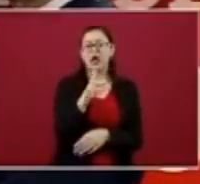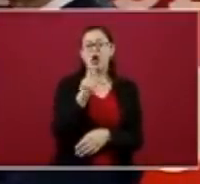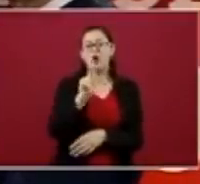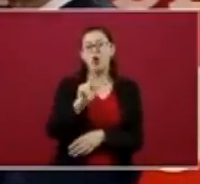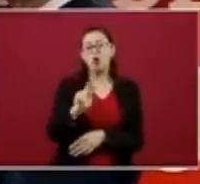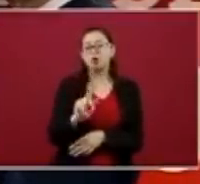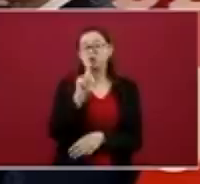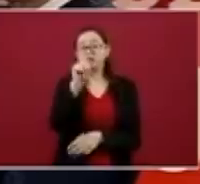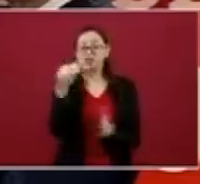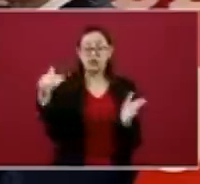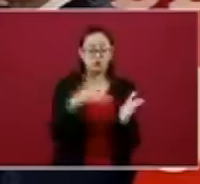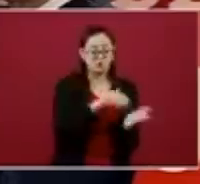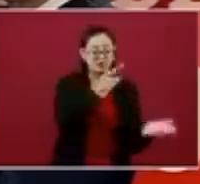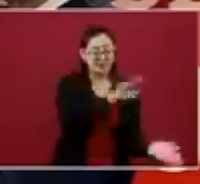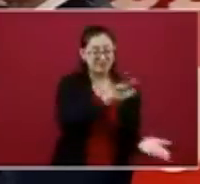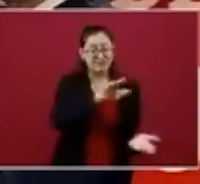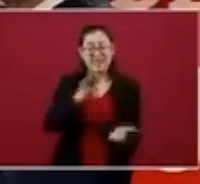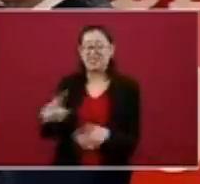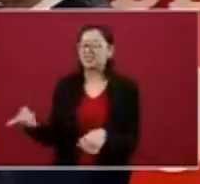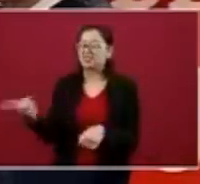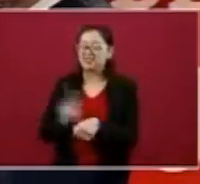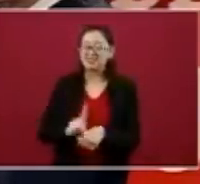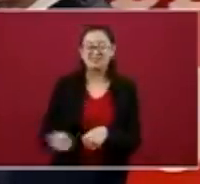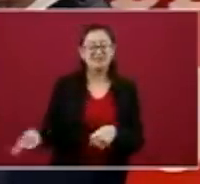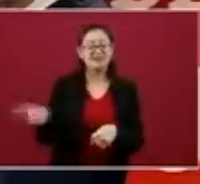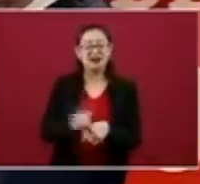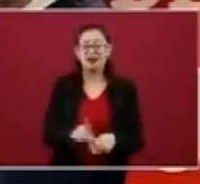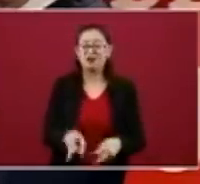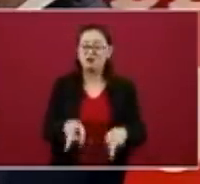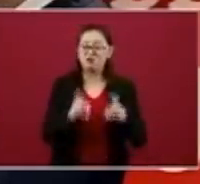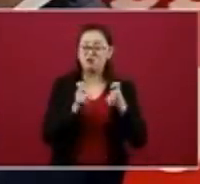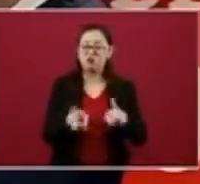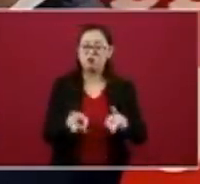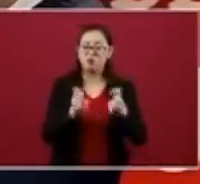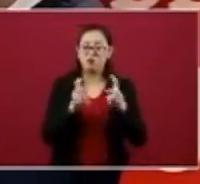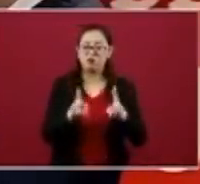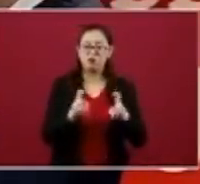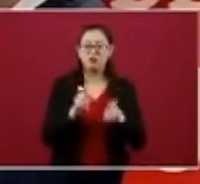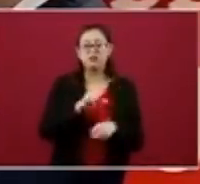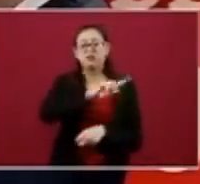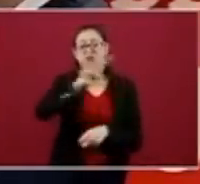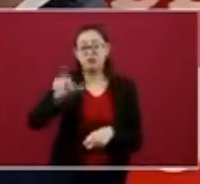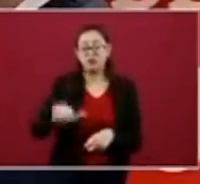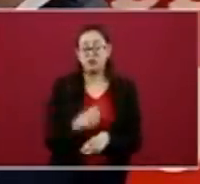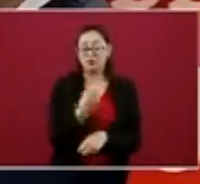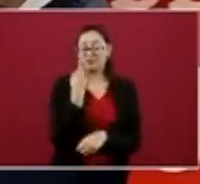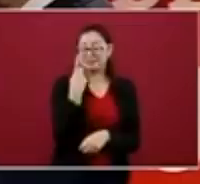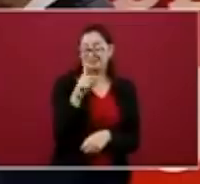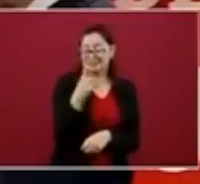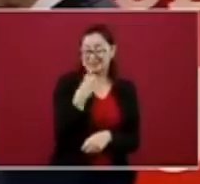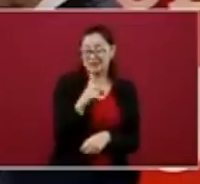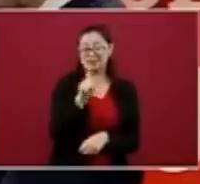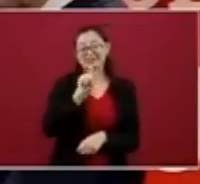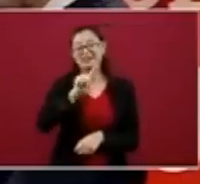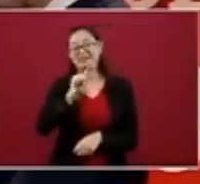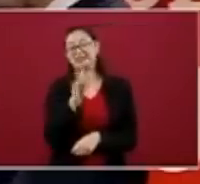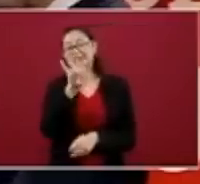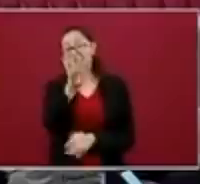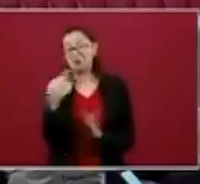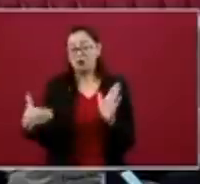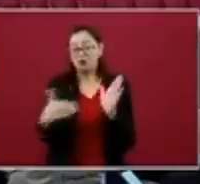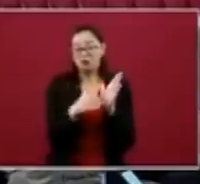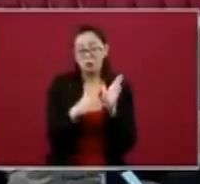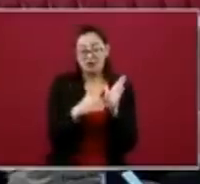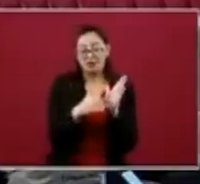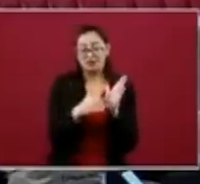81 mil barriles diarios de robo de combustible. Los primeros 20 días de diciembre fueron 74 mil.